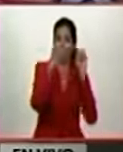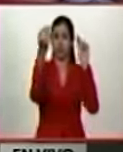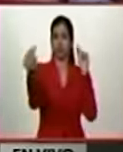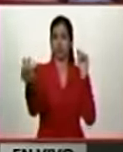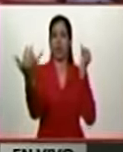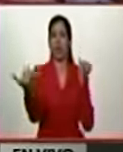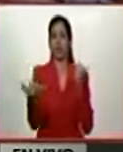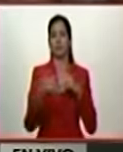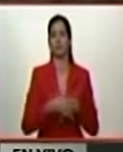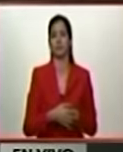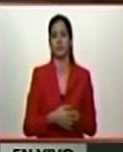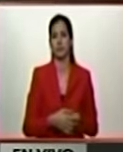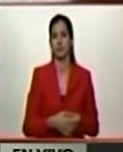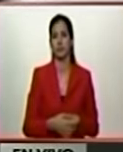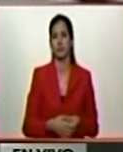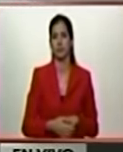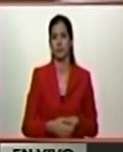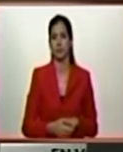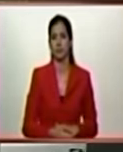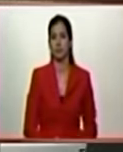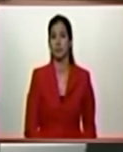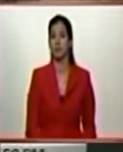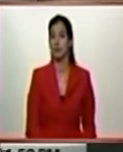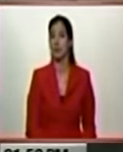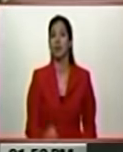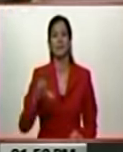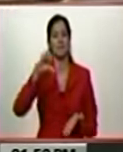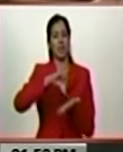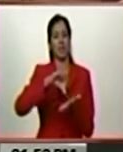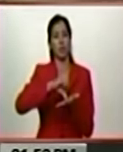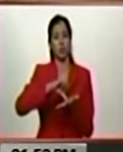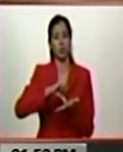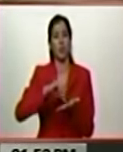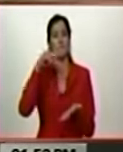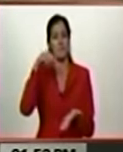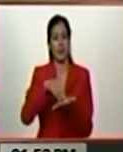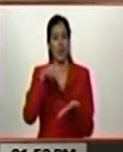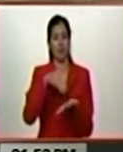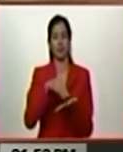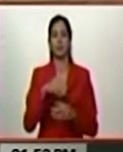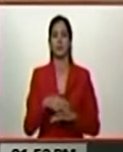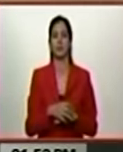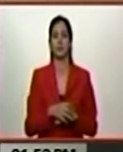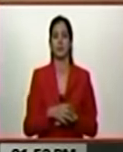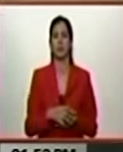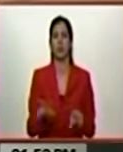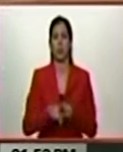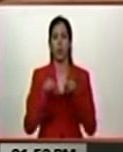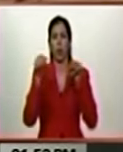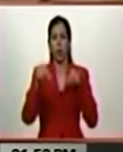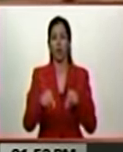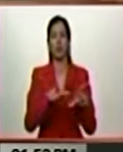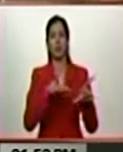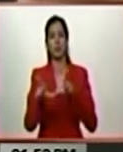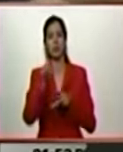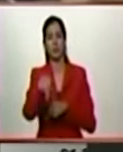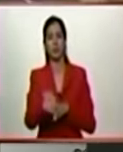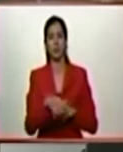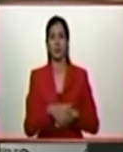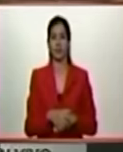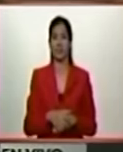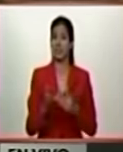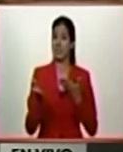centralidad geográfica a nuestro estado Miranda, ¿no? A todo nuestro estado bolivariano de Miranda. Igualmente hoy estamos dejando instalado